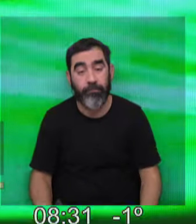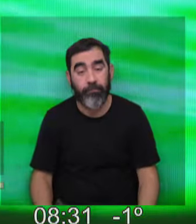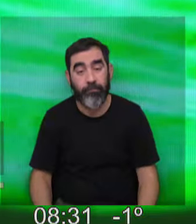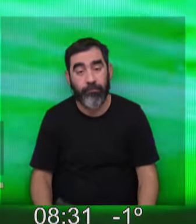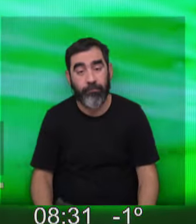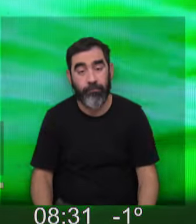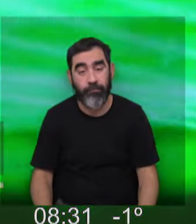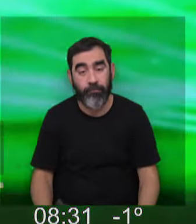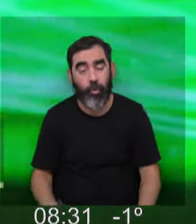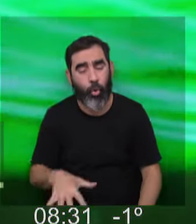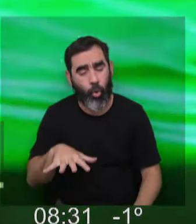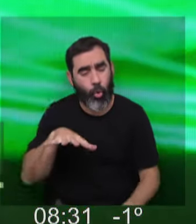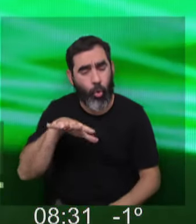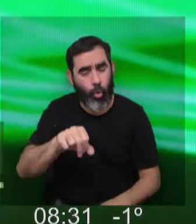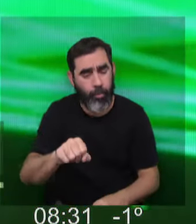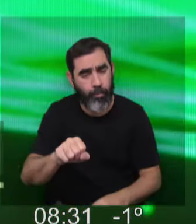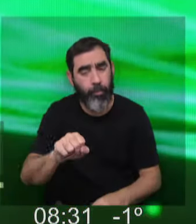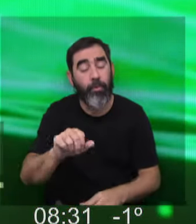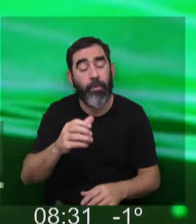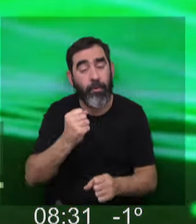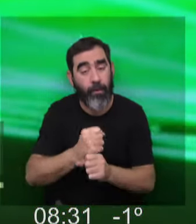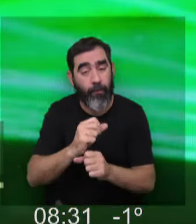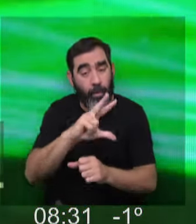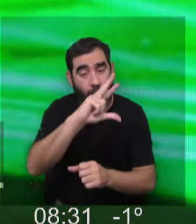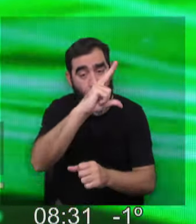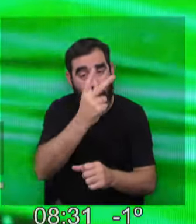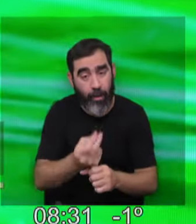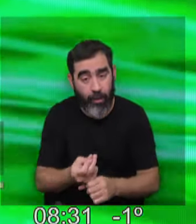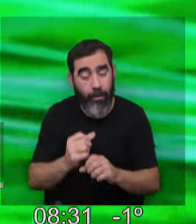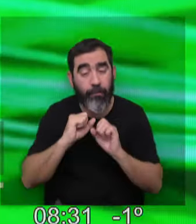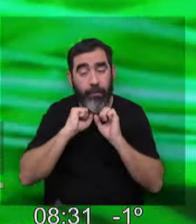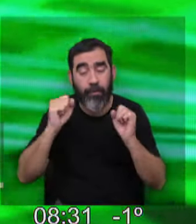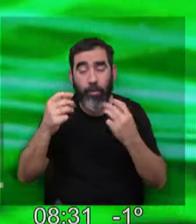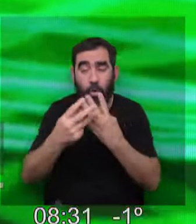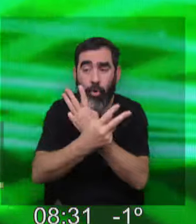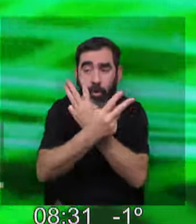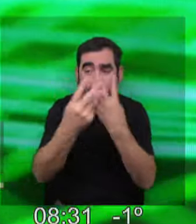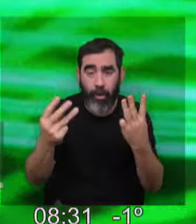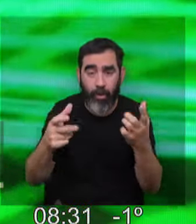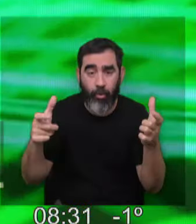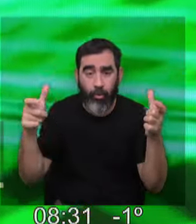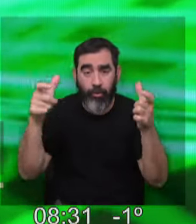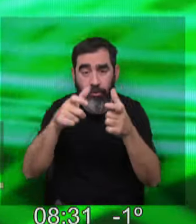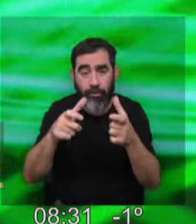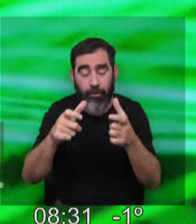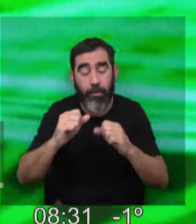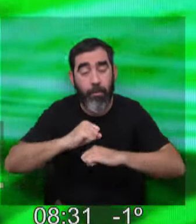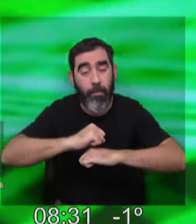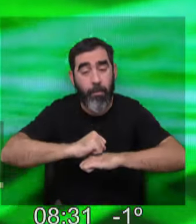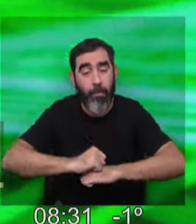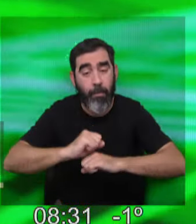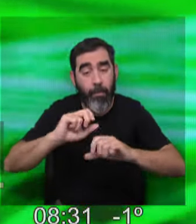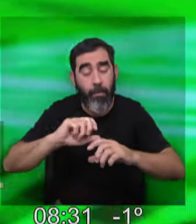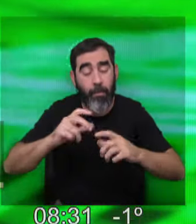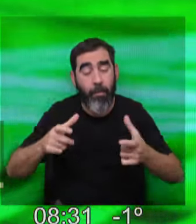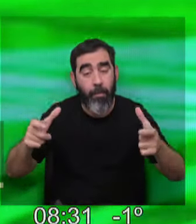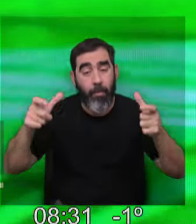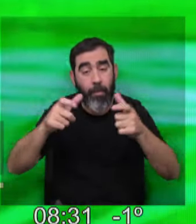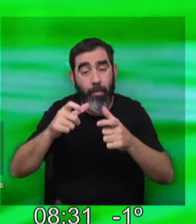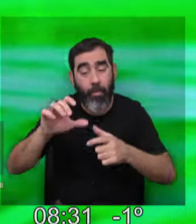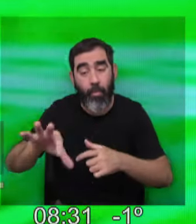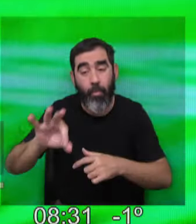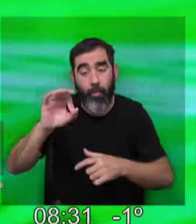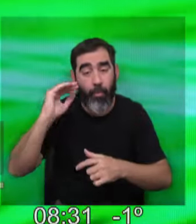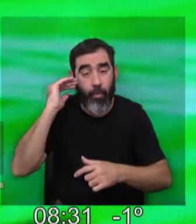un gran compromiso, estuvo en secundaria, después fue secretario general del CODICEN, después fue miembro del CODICEN por la elección